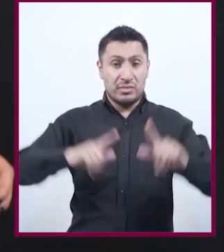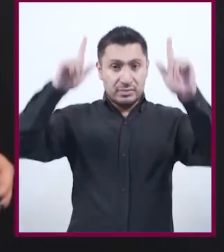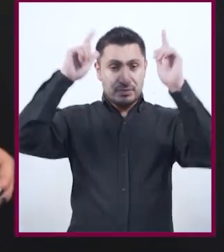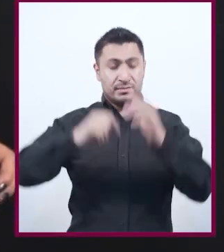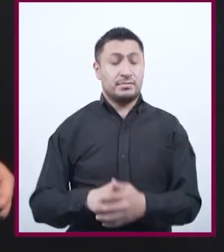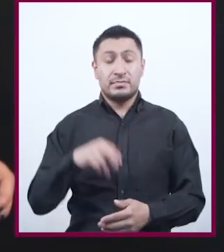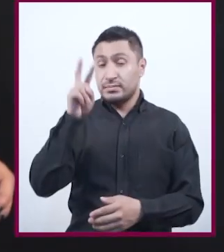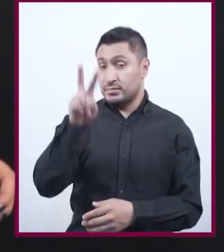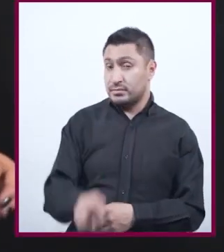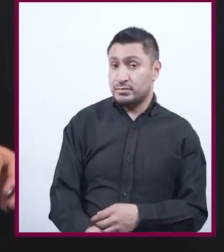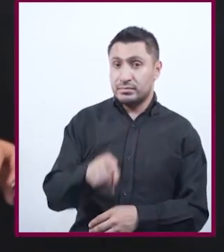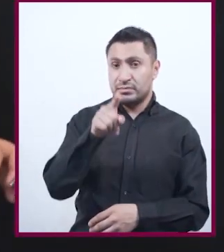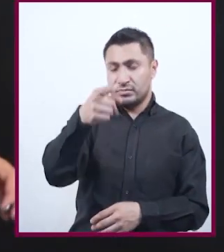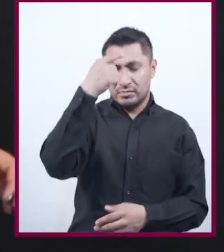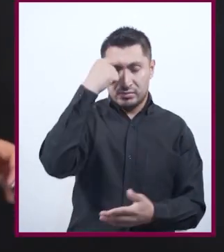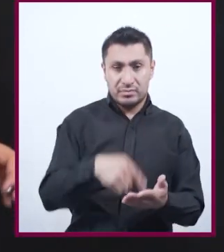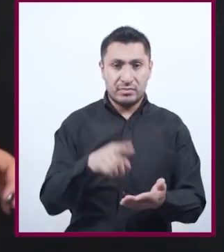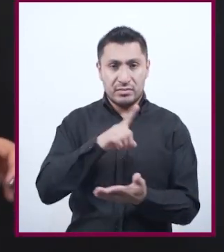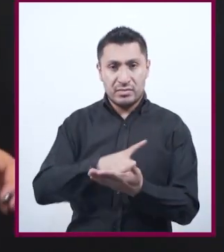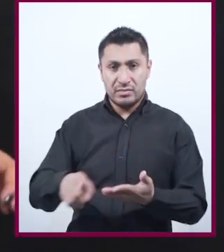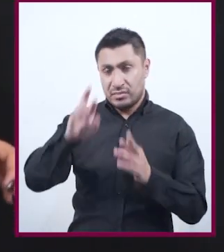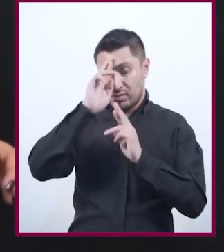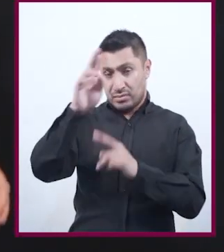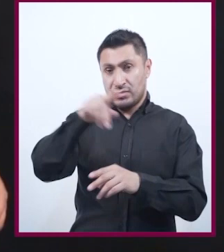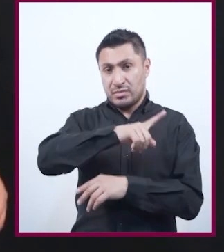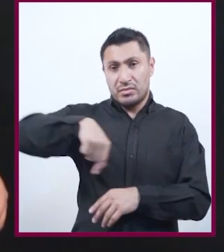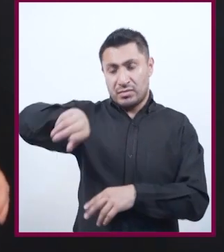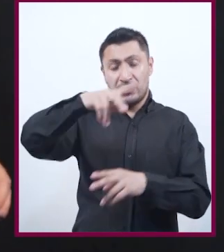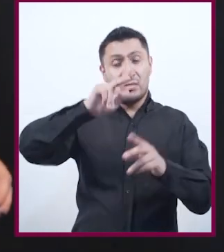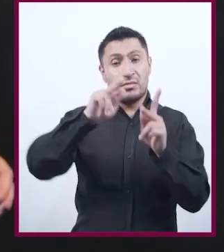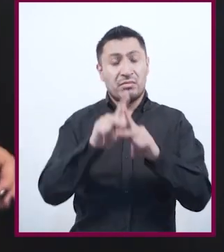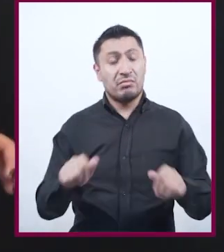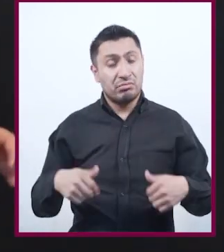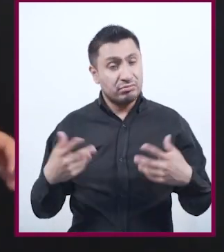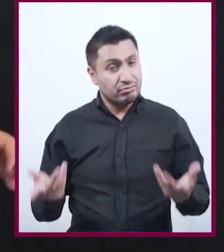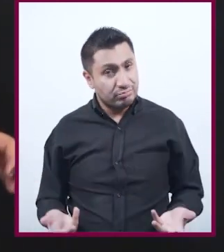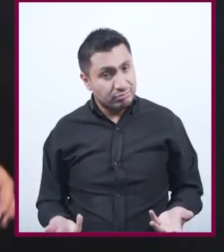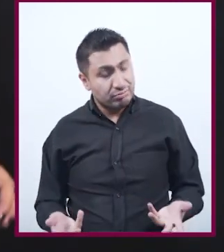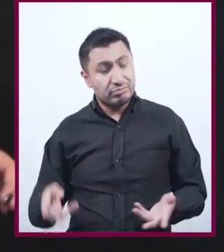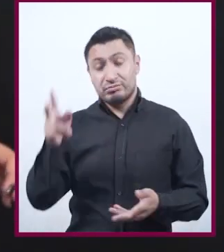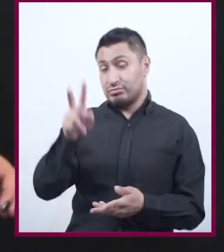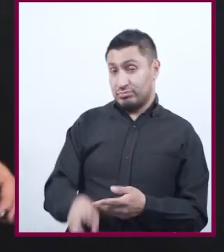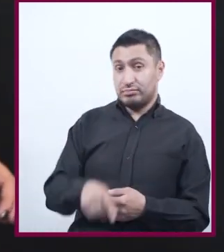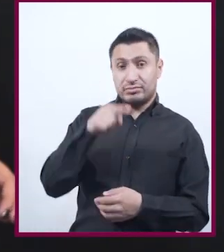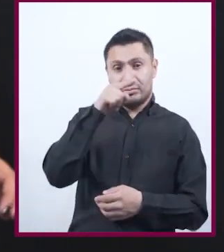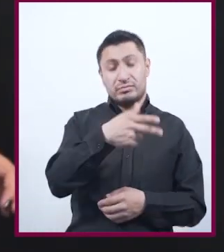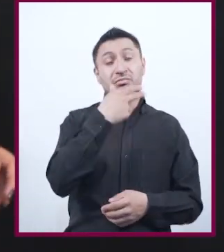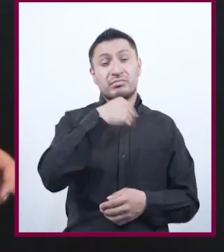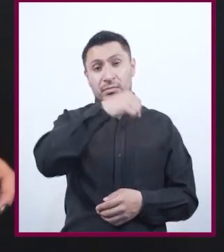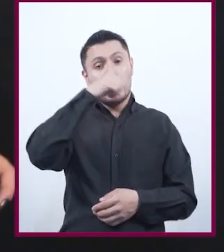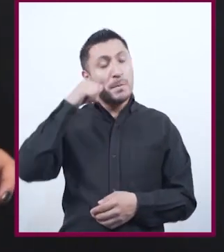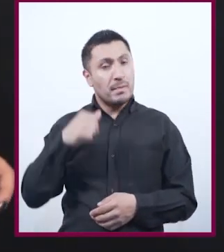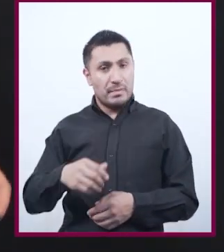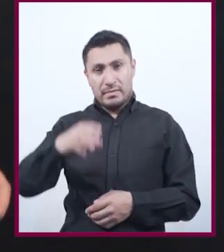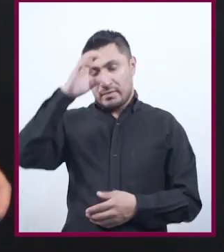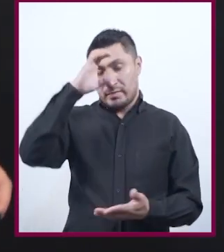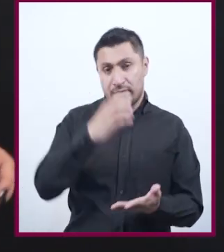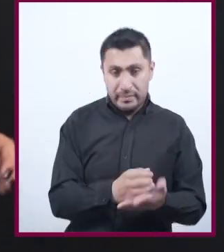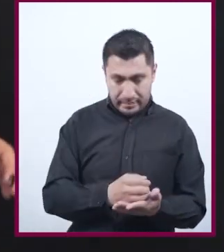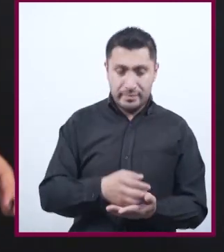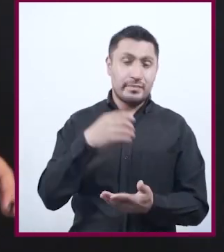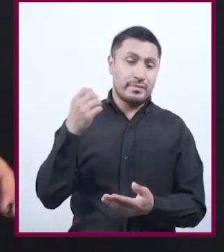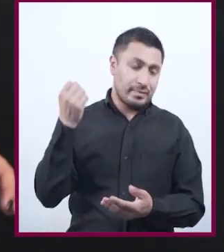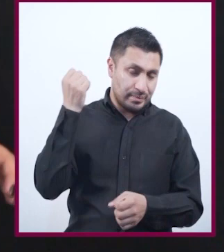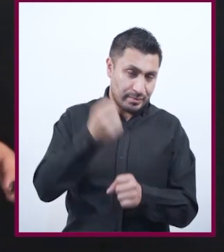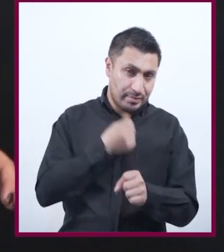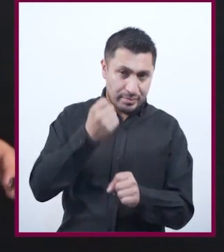alguien. ¿Realmente el derecho al respeto ajeno es la paz? A decir verdad, Juárez fue un católico practicante